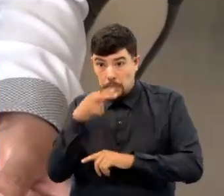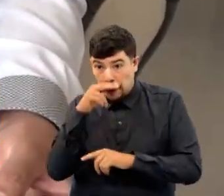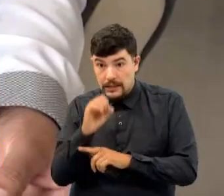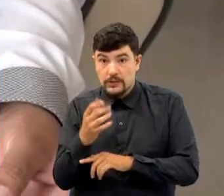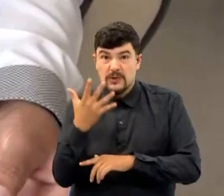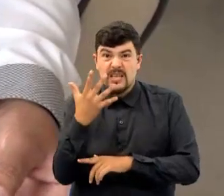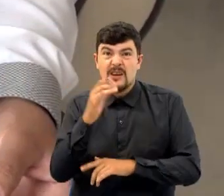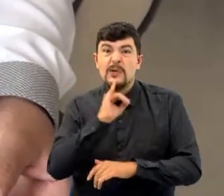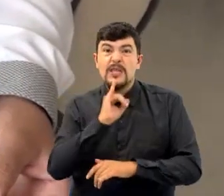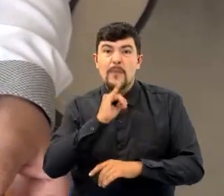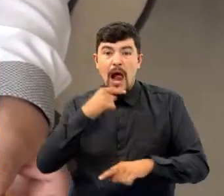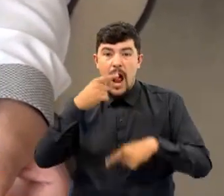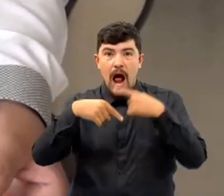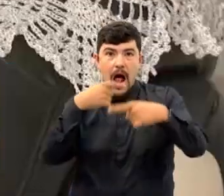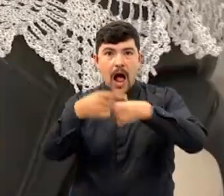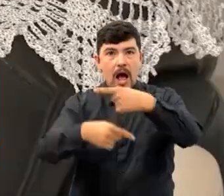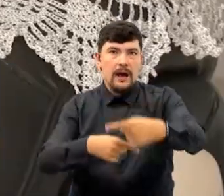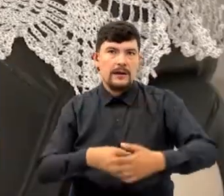5 idiomas.